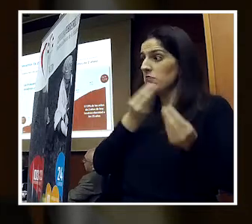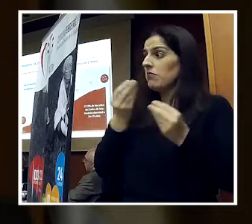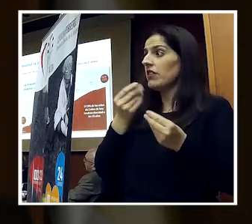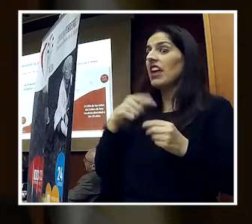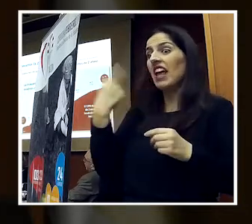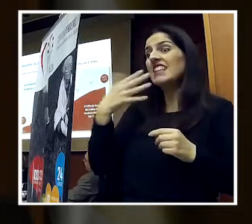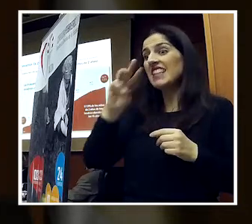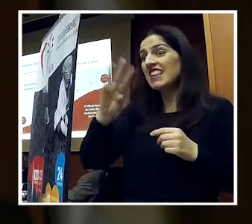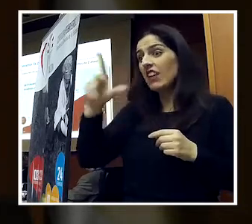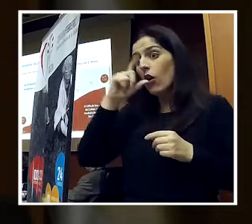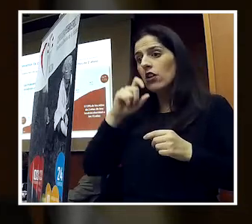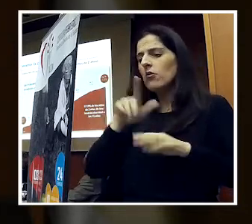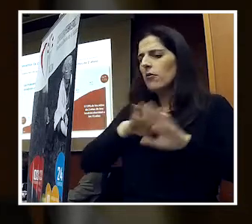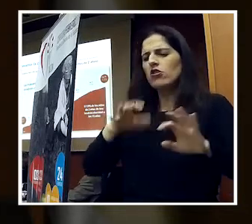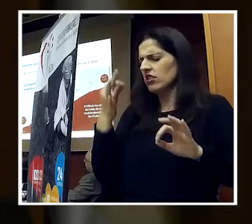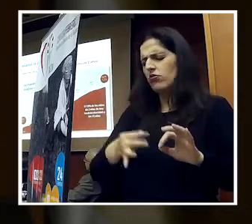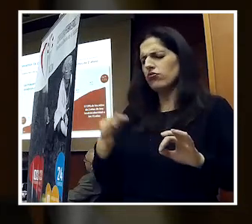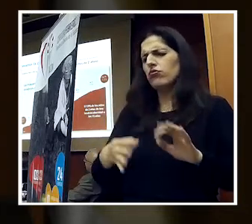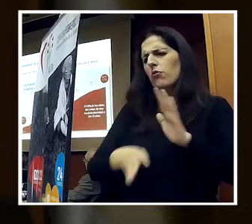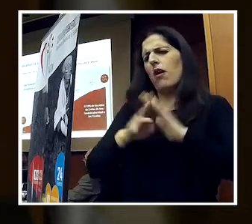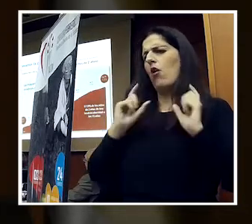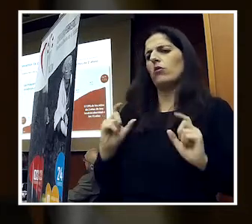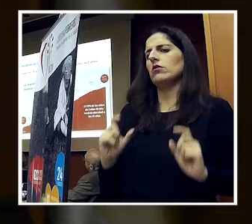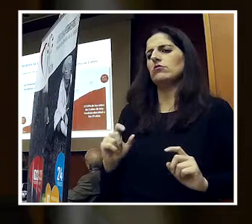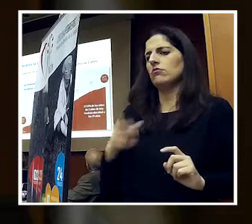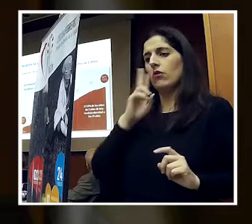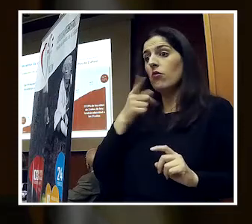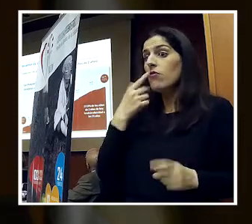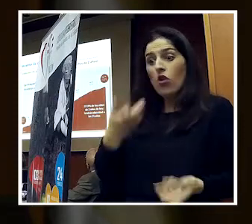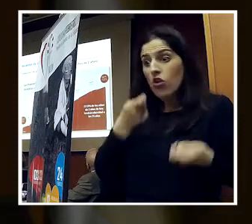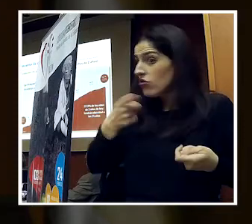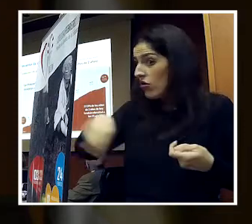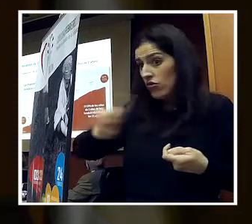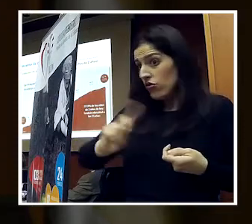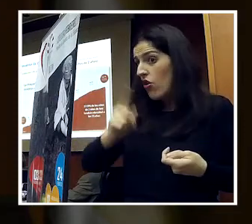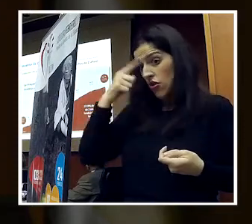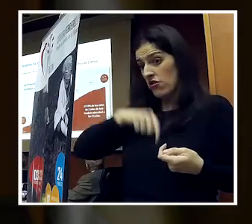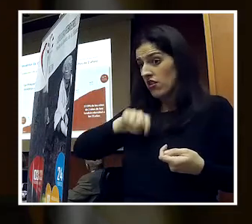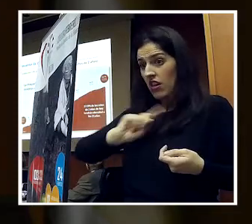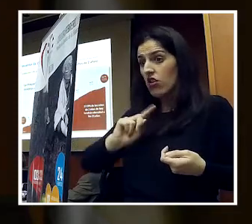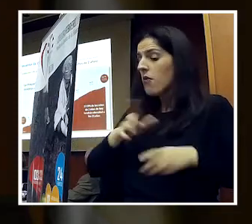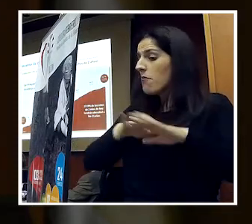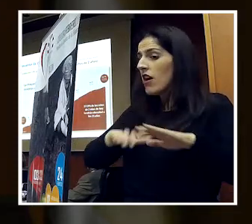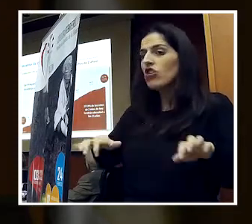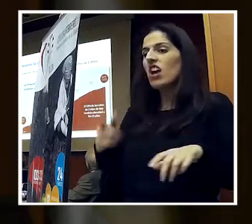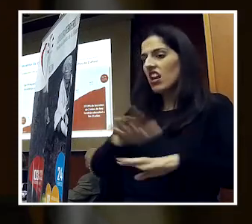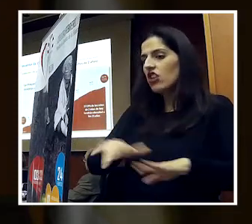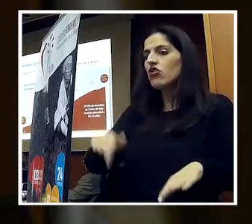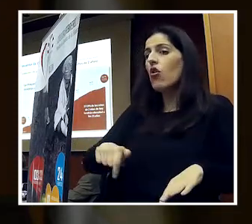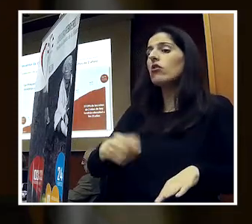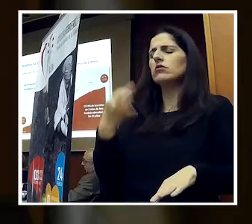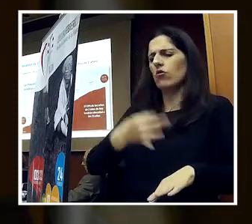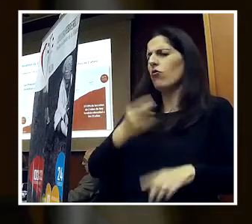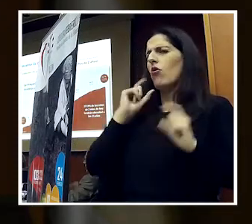tengan 35 años la mayoría serán obesos, si no tomamos medidas. La mayoría de los niños de hoy tendrán obesidad a